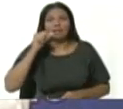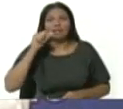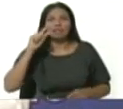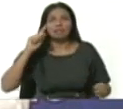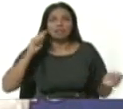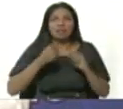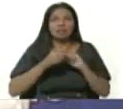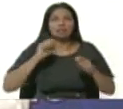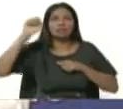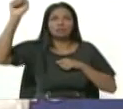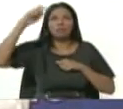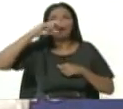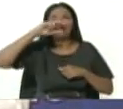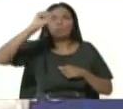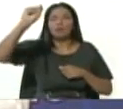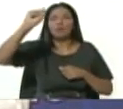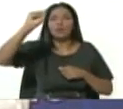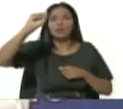súper maduro.